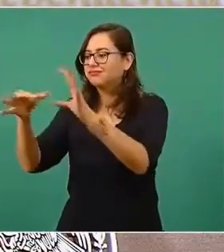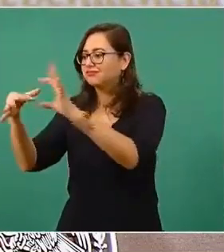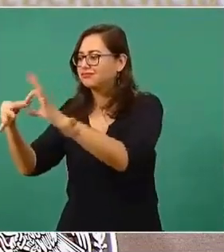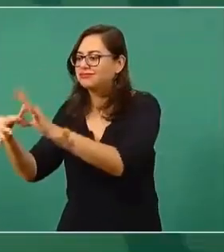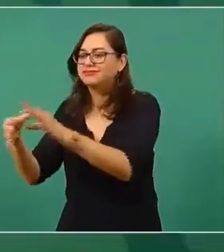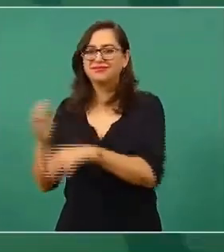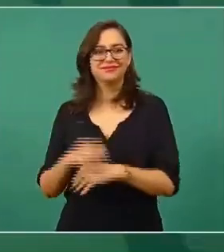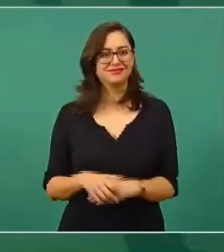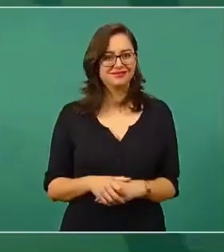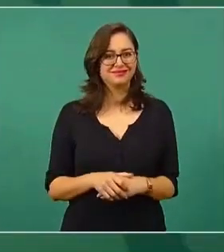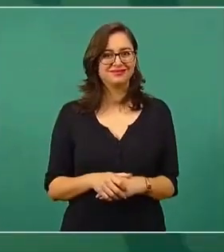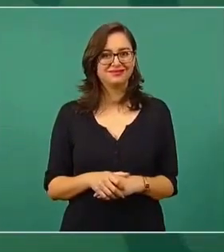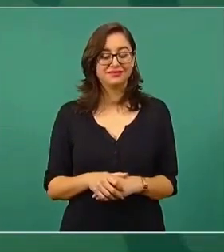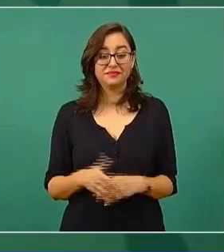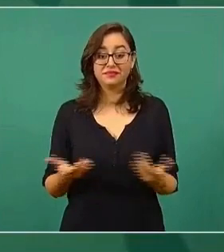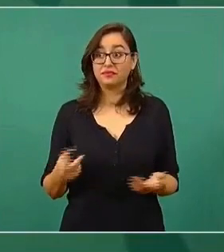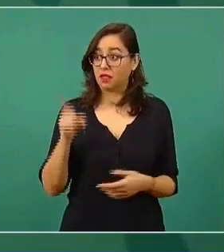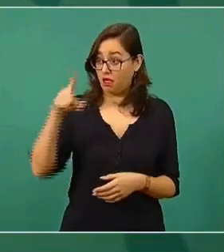petróleo.